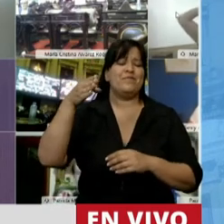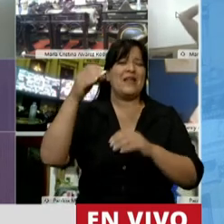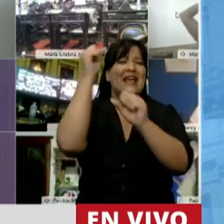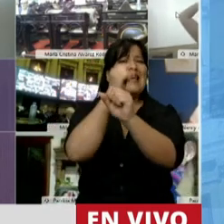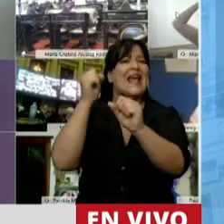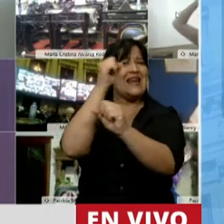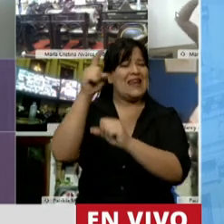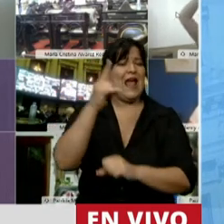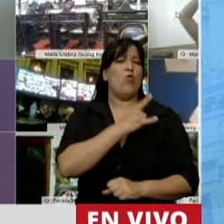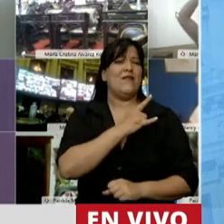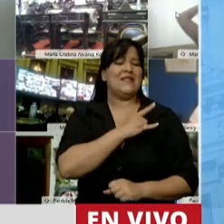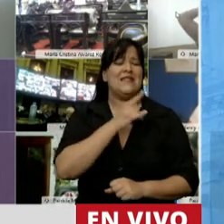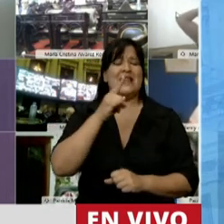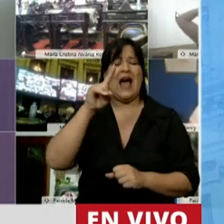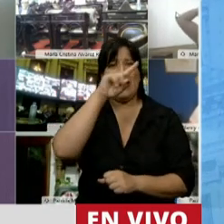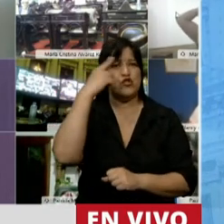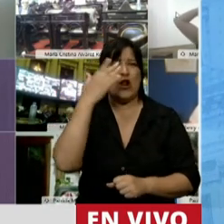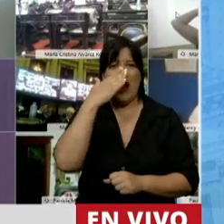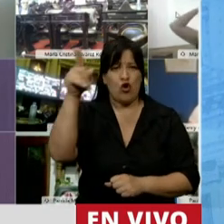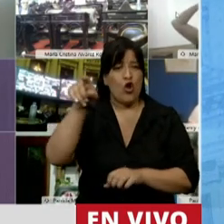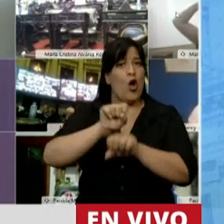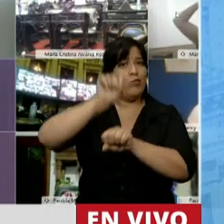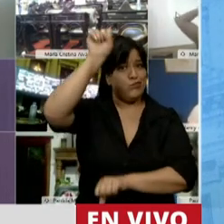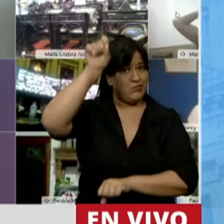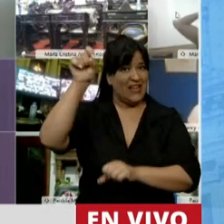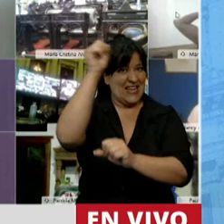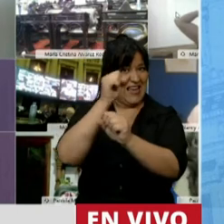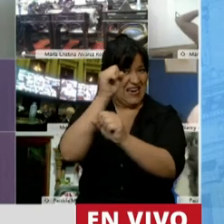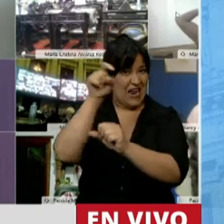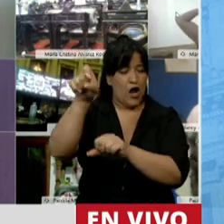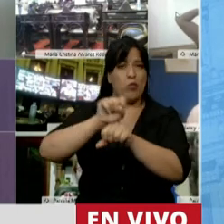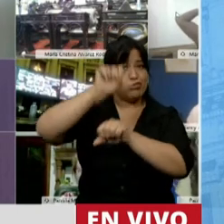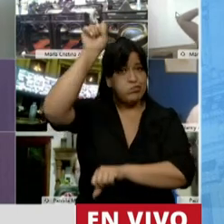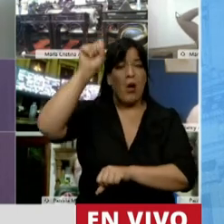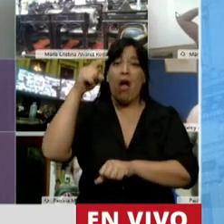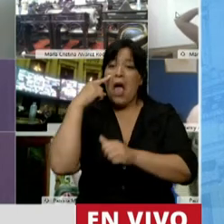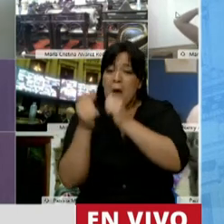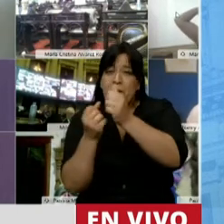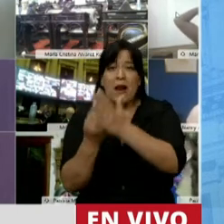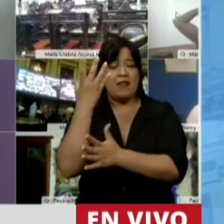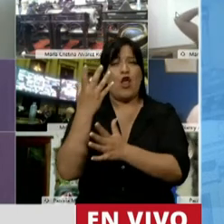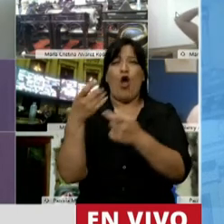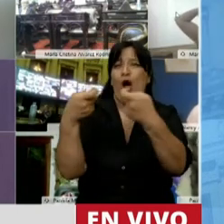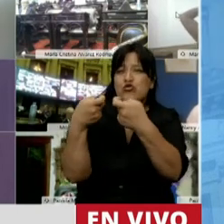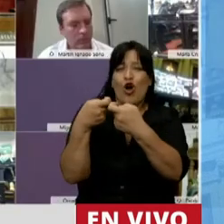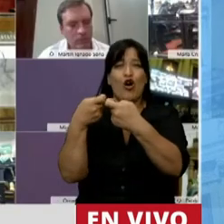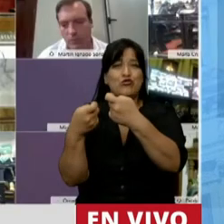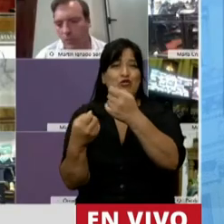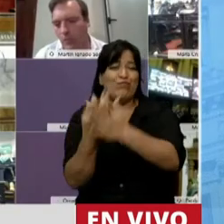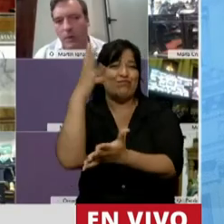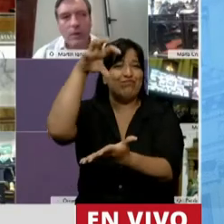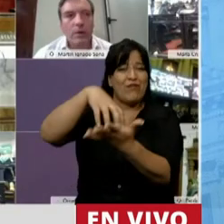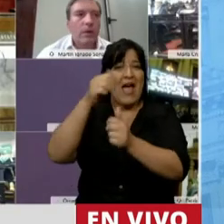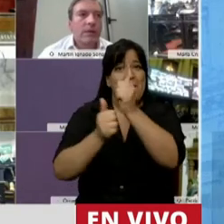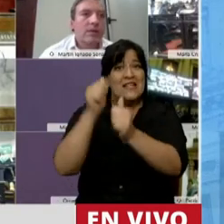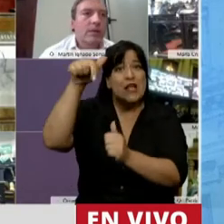Universidad Nacional de Córdoba. Se recibió, fue un emprendedor, se puso un socio, se puso una empresa.